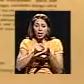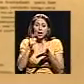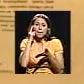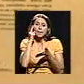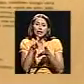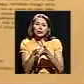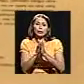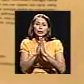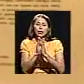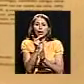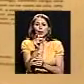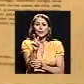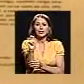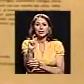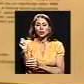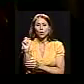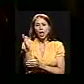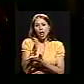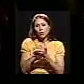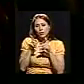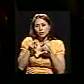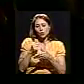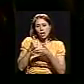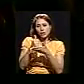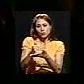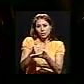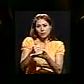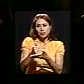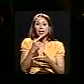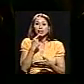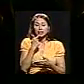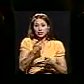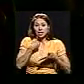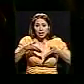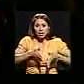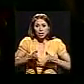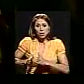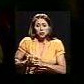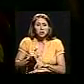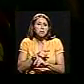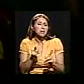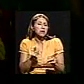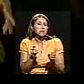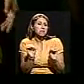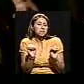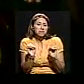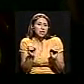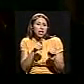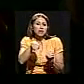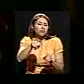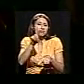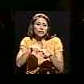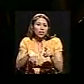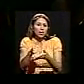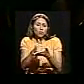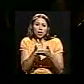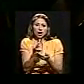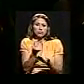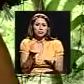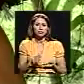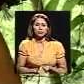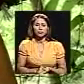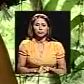por una pensión, algún conocido la ayuda. Dice que tiene hijos, pero es como si no tuviera porque no pueden ayudarla